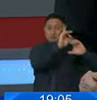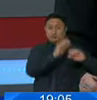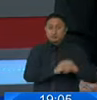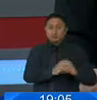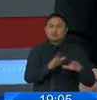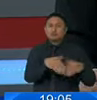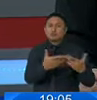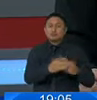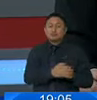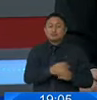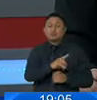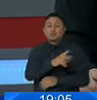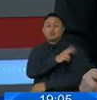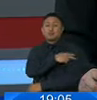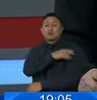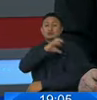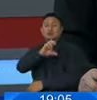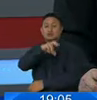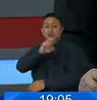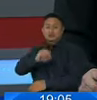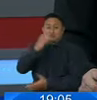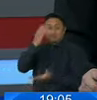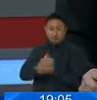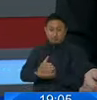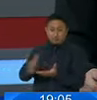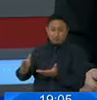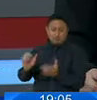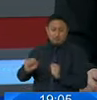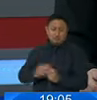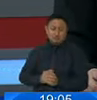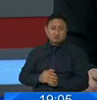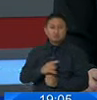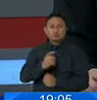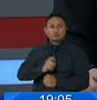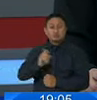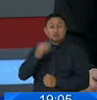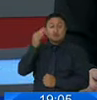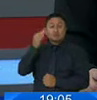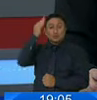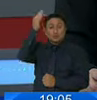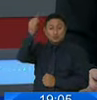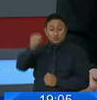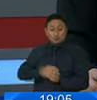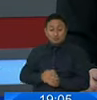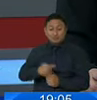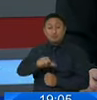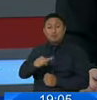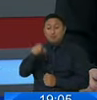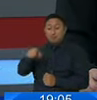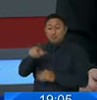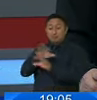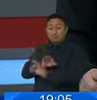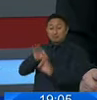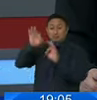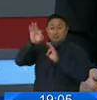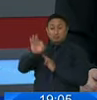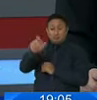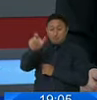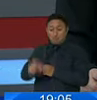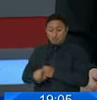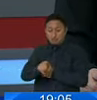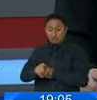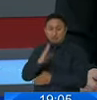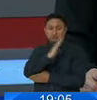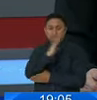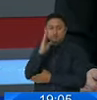Transitorio de cesar a los vocales del Consejo Nacional Electoral. Afirman que es necesario que en el futuro quienes reemplacen en esos cargos a los